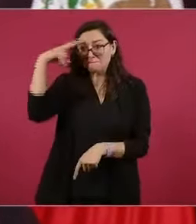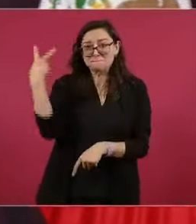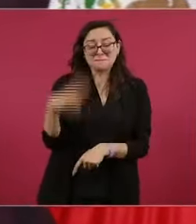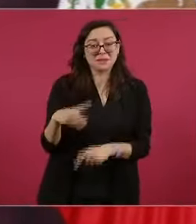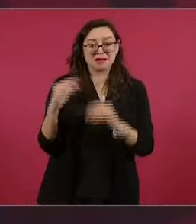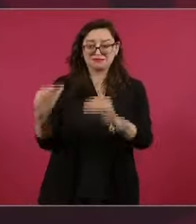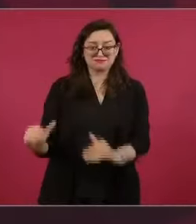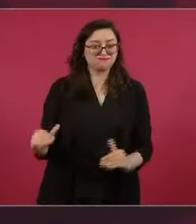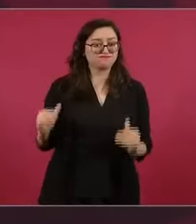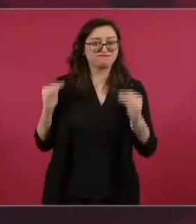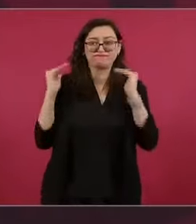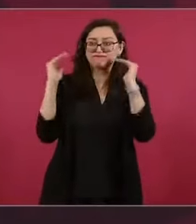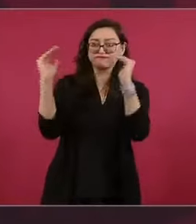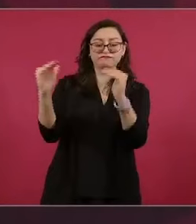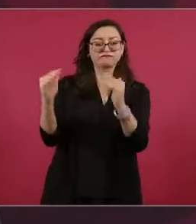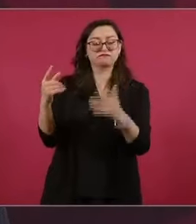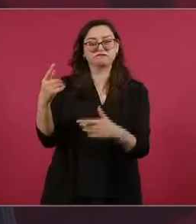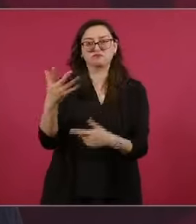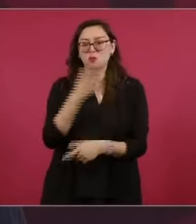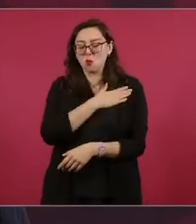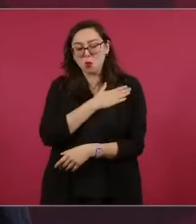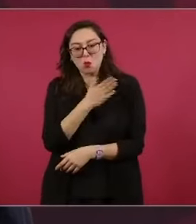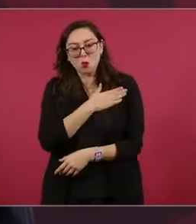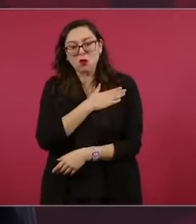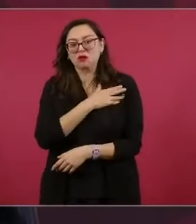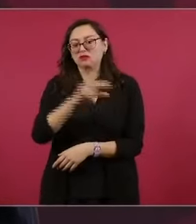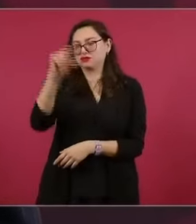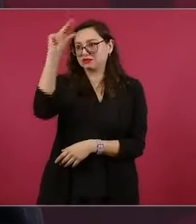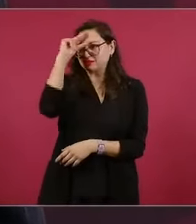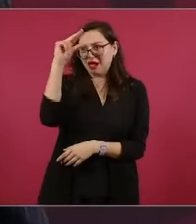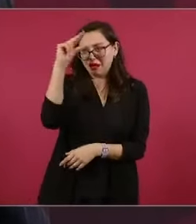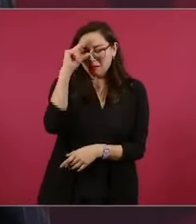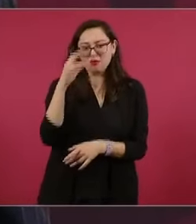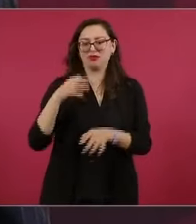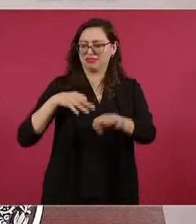un pueblo bueno, un pueblo sabio, un pueblo trabajador,